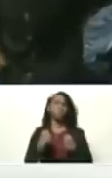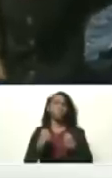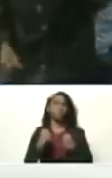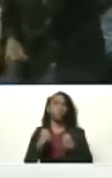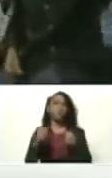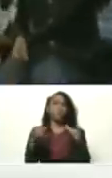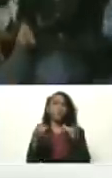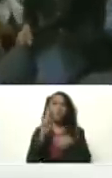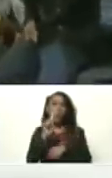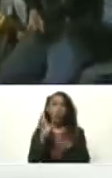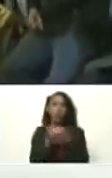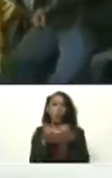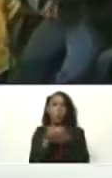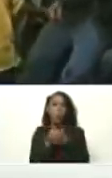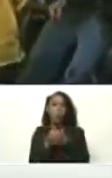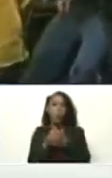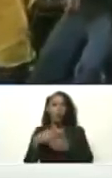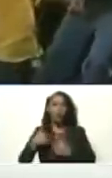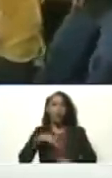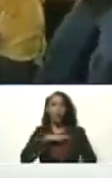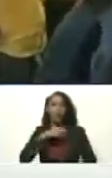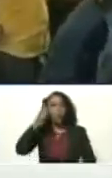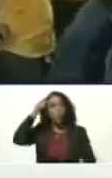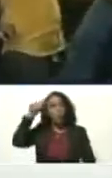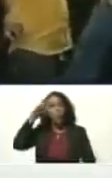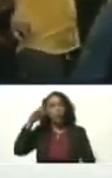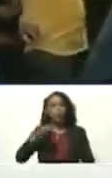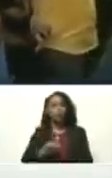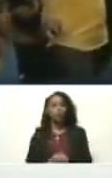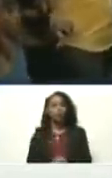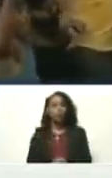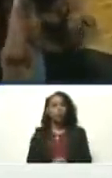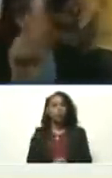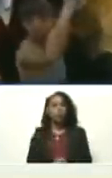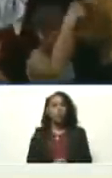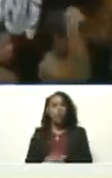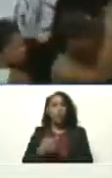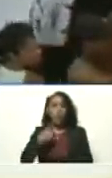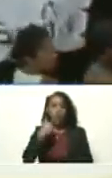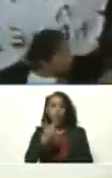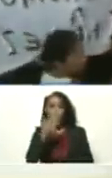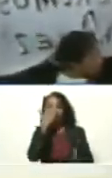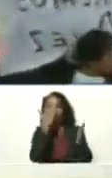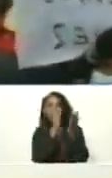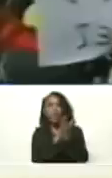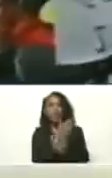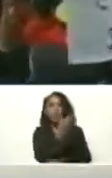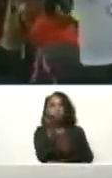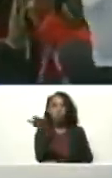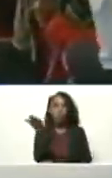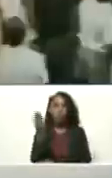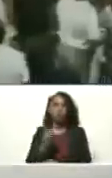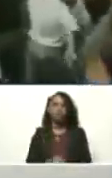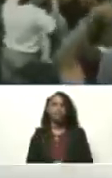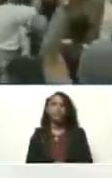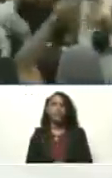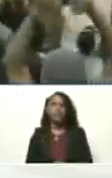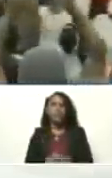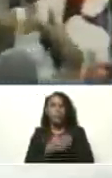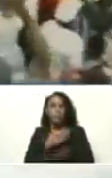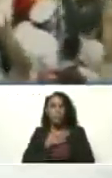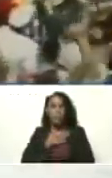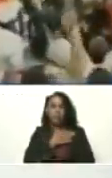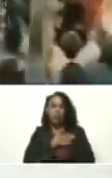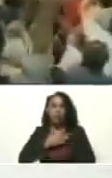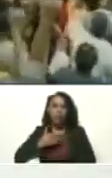colectivo de nuestro pueblo. Y lo digo frente a ustedes, queridos